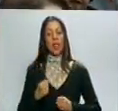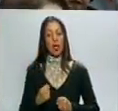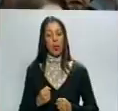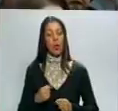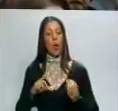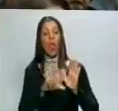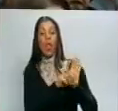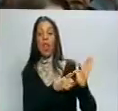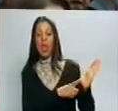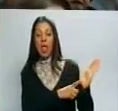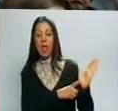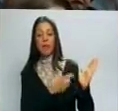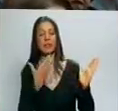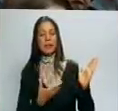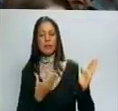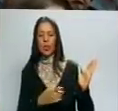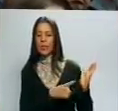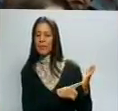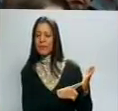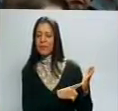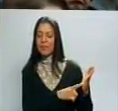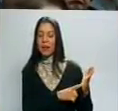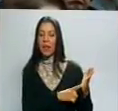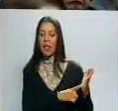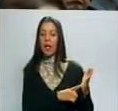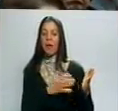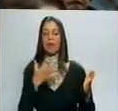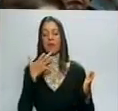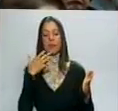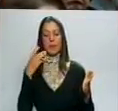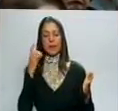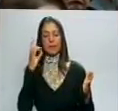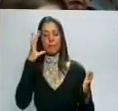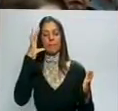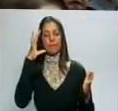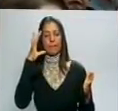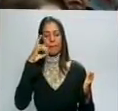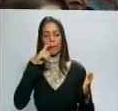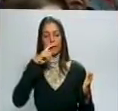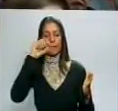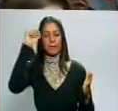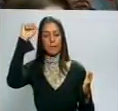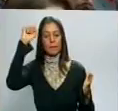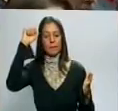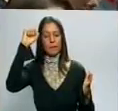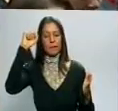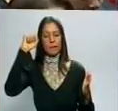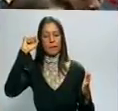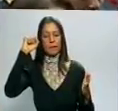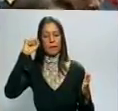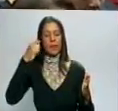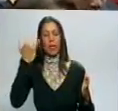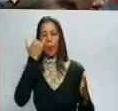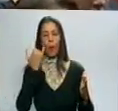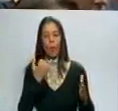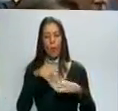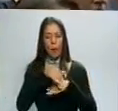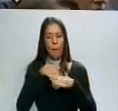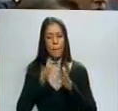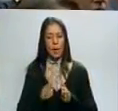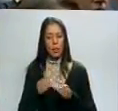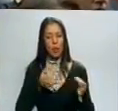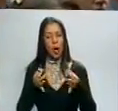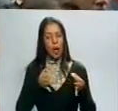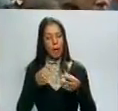esta ley va a permitir que junto a esa iniciativa que ya lo explicaba nuestro ministro y que ha sido acompañada por